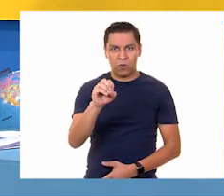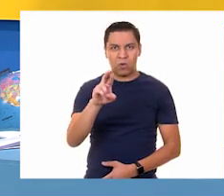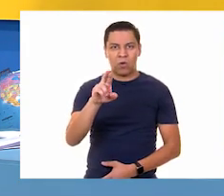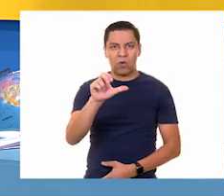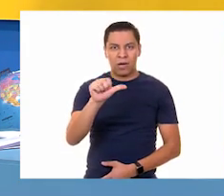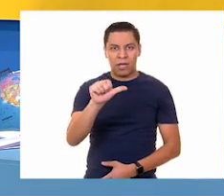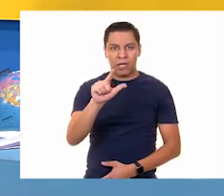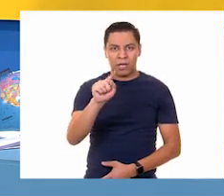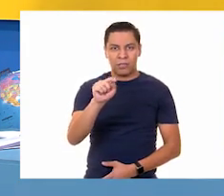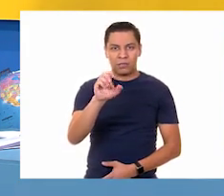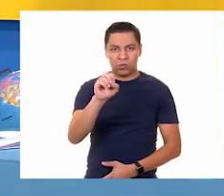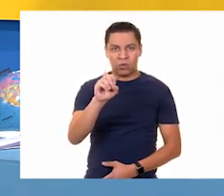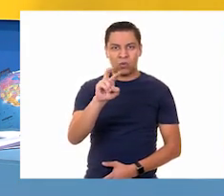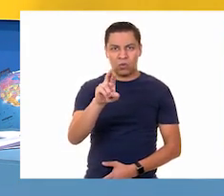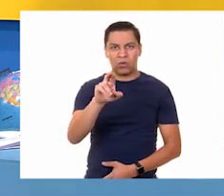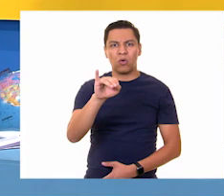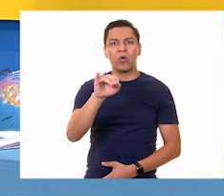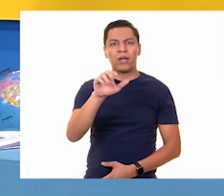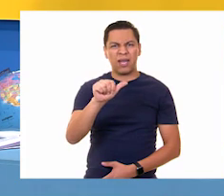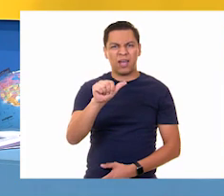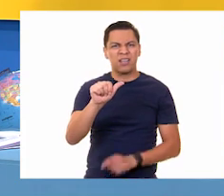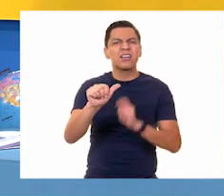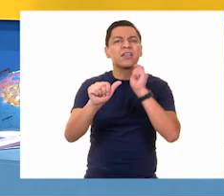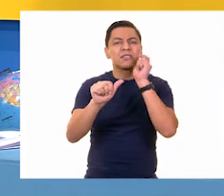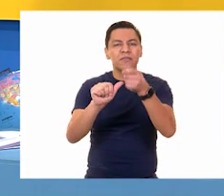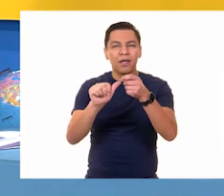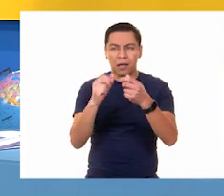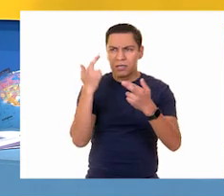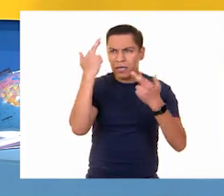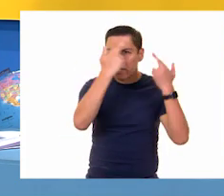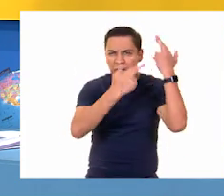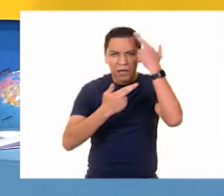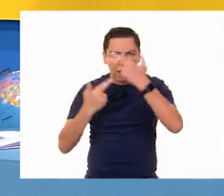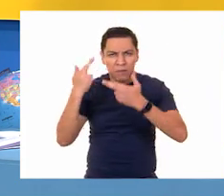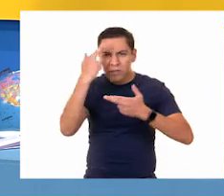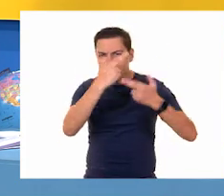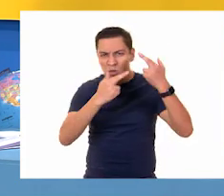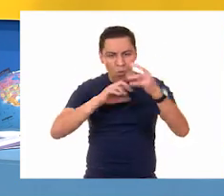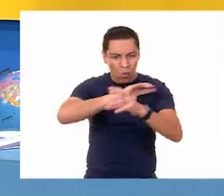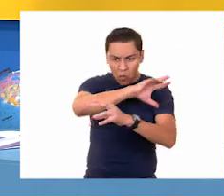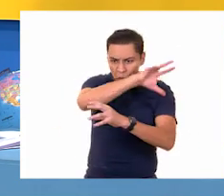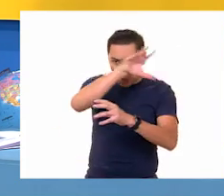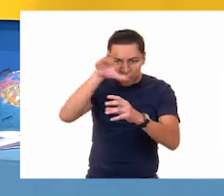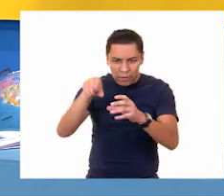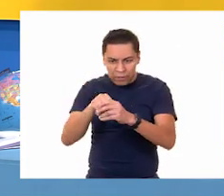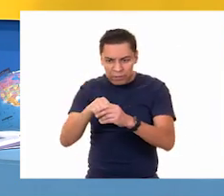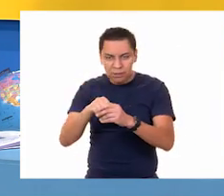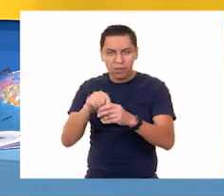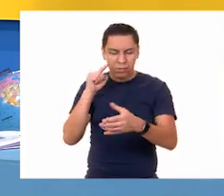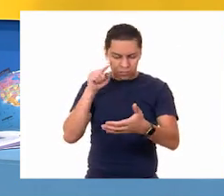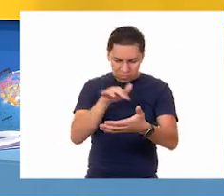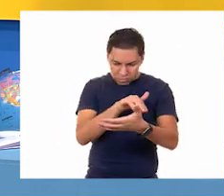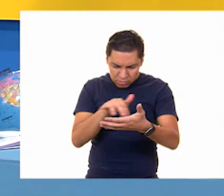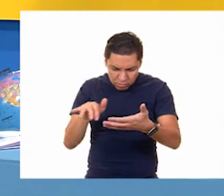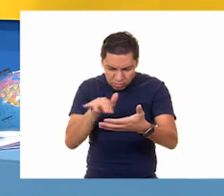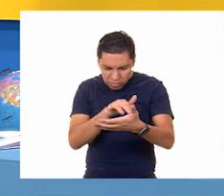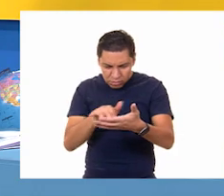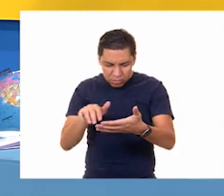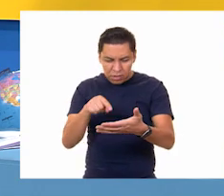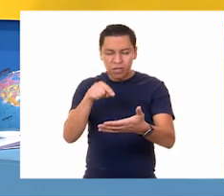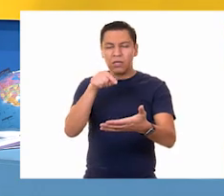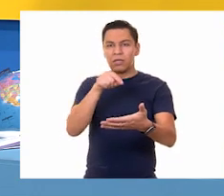sesiones anteriores, Juan Carlos. Se trata de una revisión general de un texto para buscar pistas que nos permitan responder a